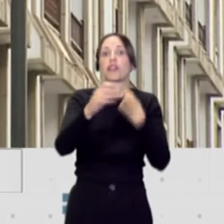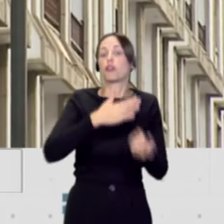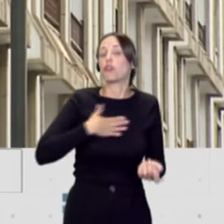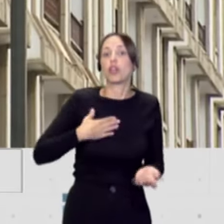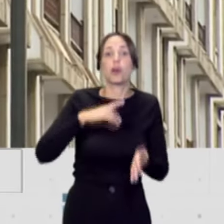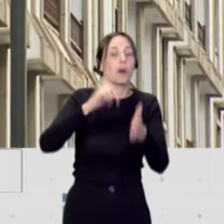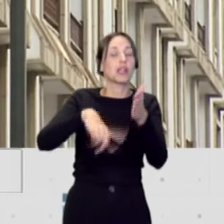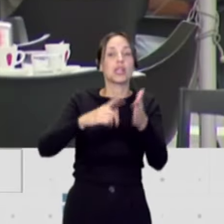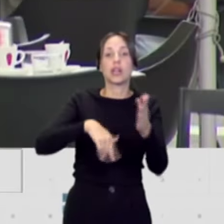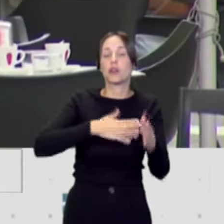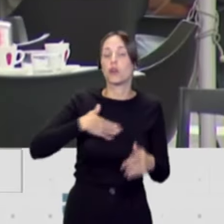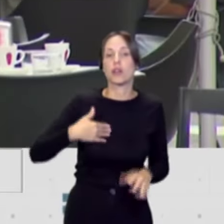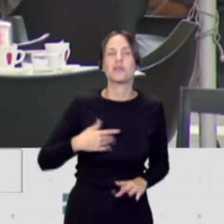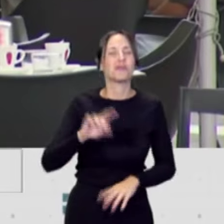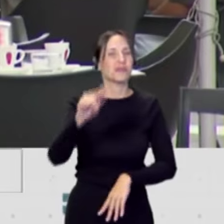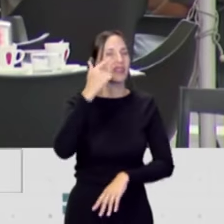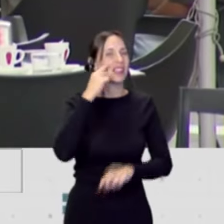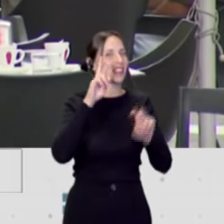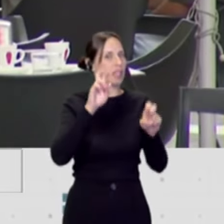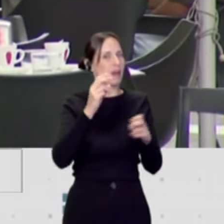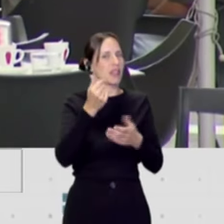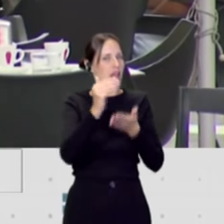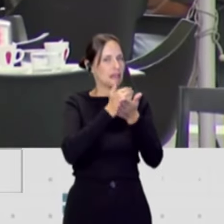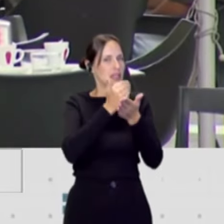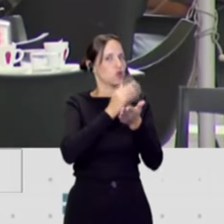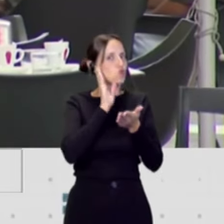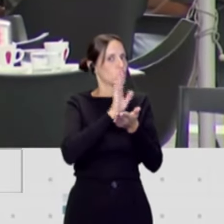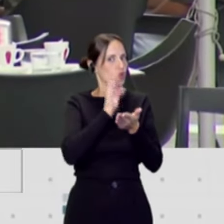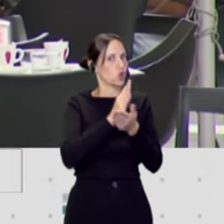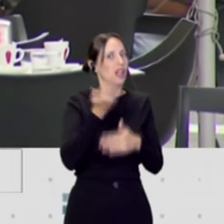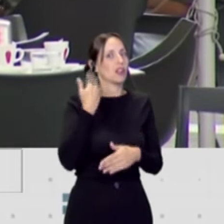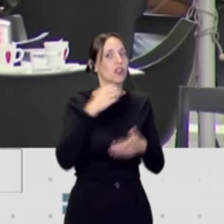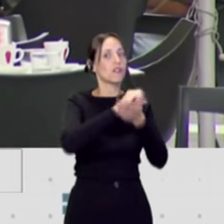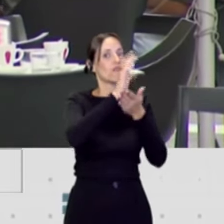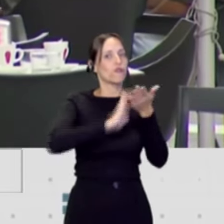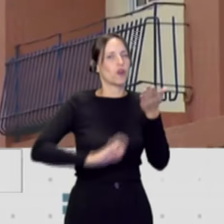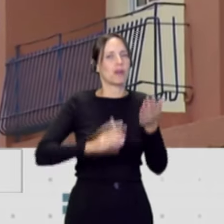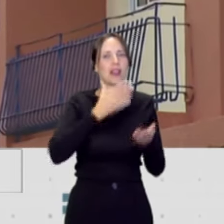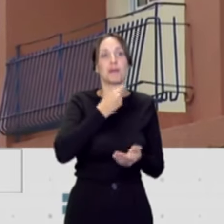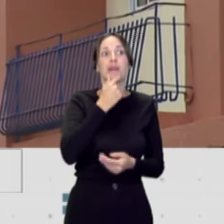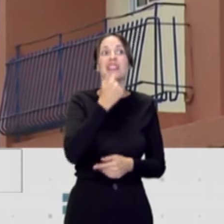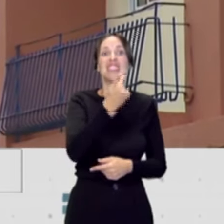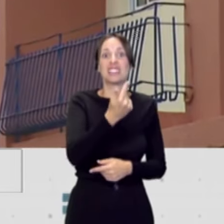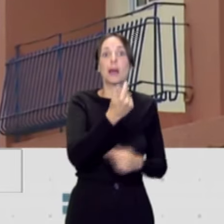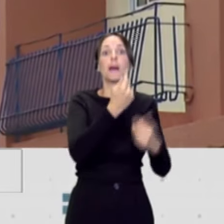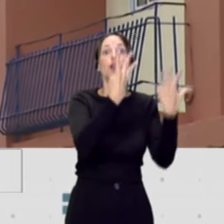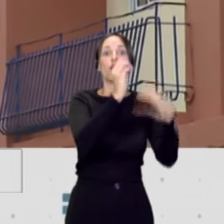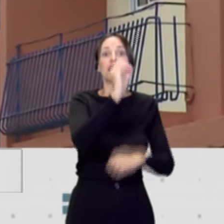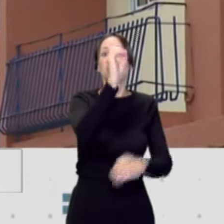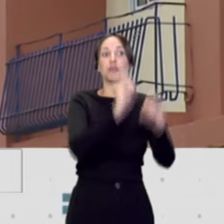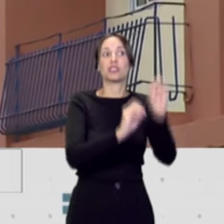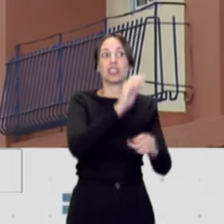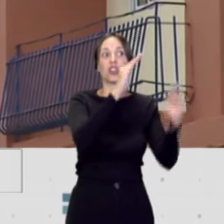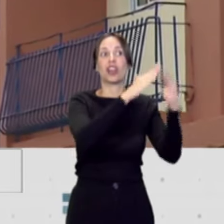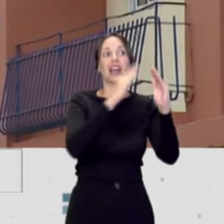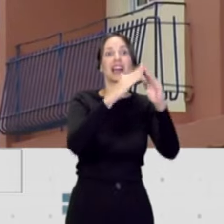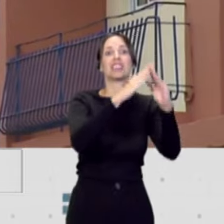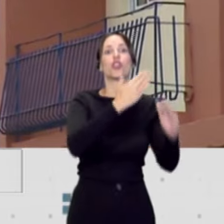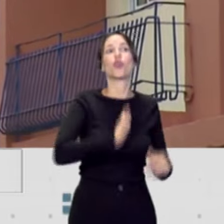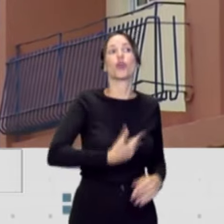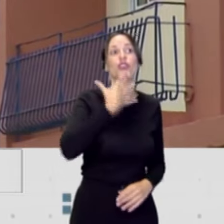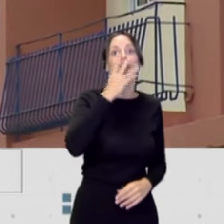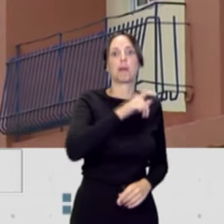del otro día del Colegio de Economistas de Las Palmas, el pasado viernes, ya lo decía, el 90% de las viviendas son de pequeños ahorradores. Entonces, esta